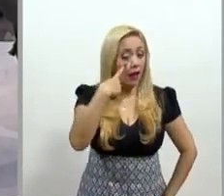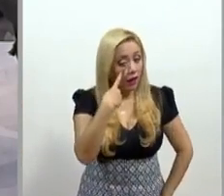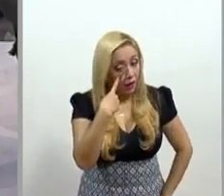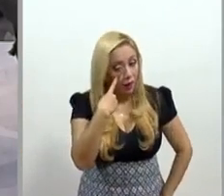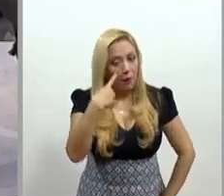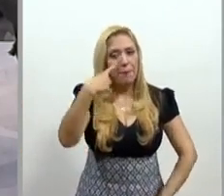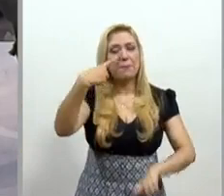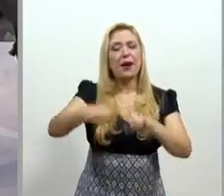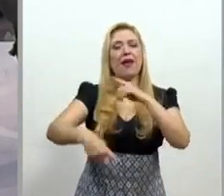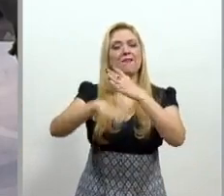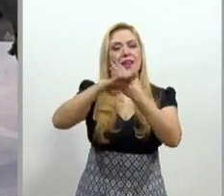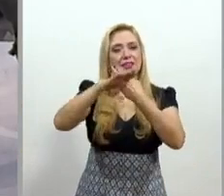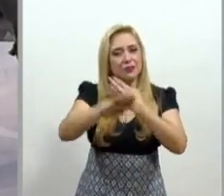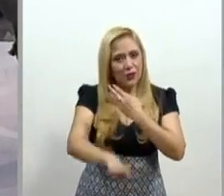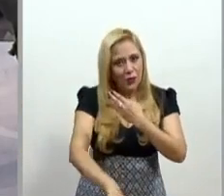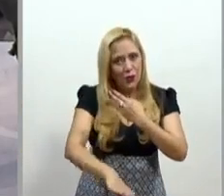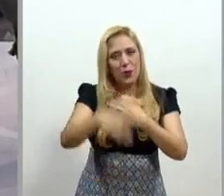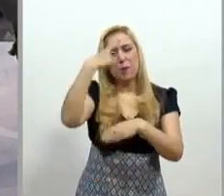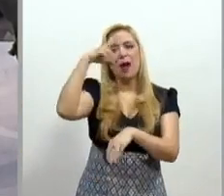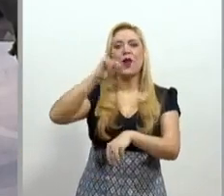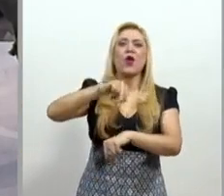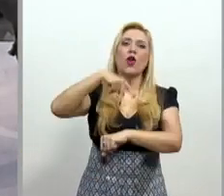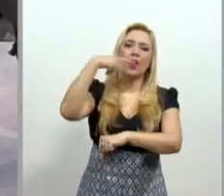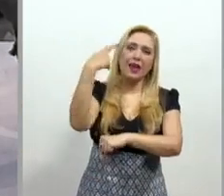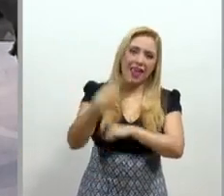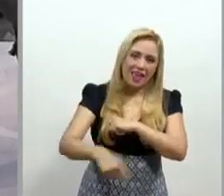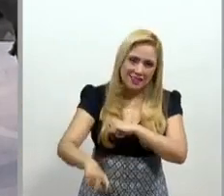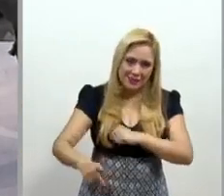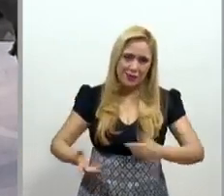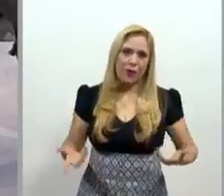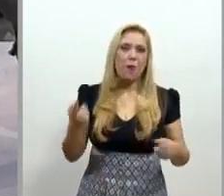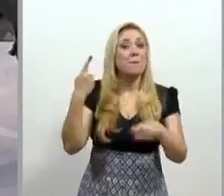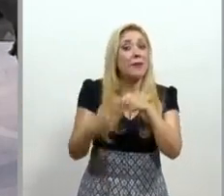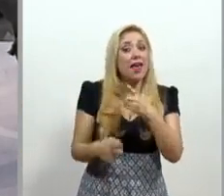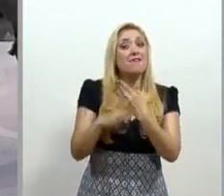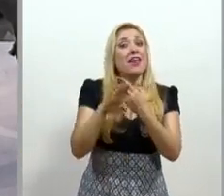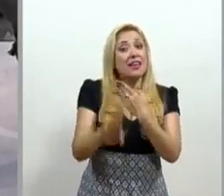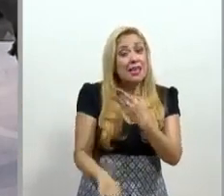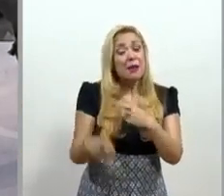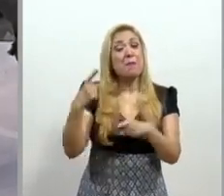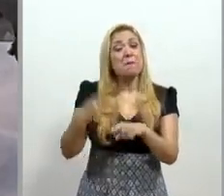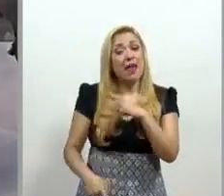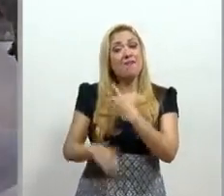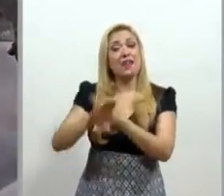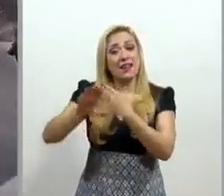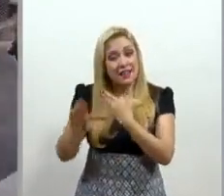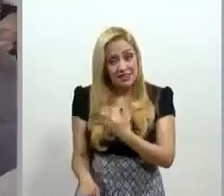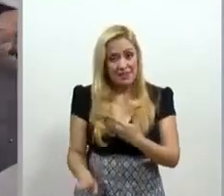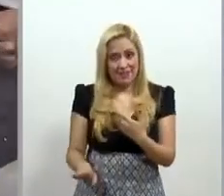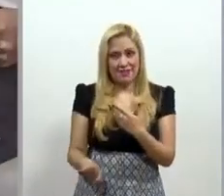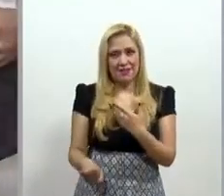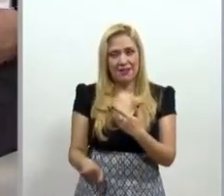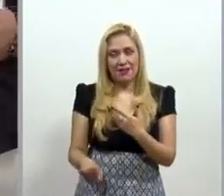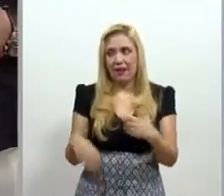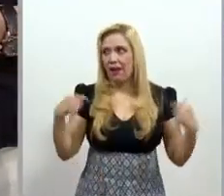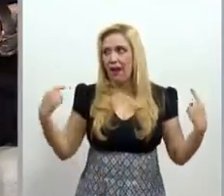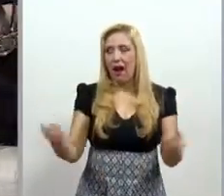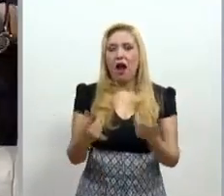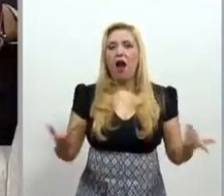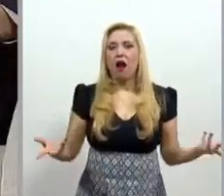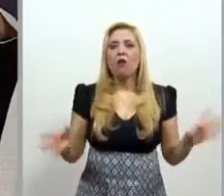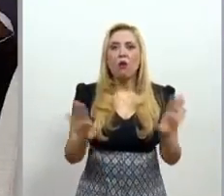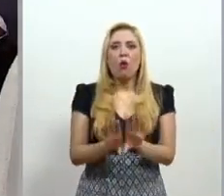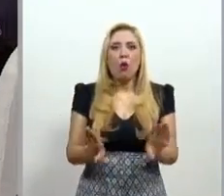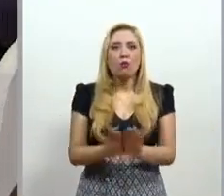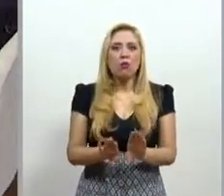gestión de riesgos en donde sirve el principio precautorio para prevenirlos y el principio indubio pro natura para ejercer acciones aún ante la